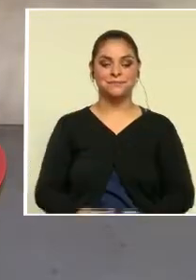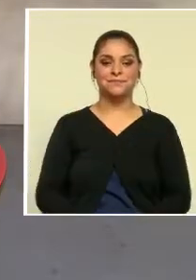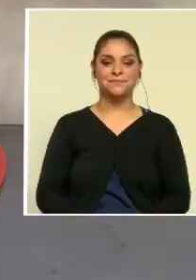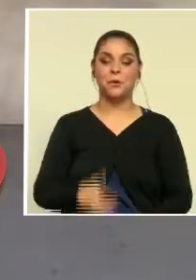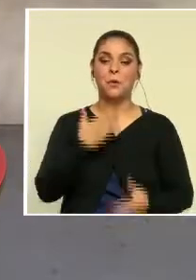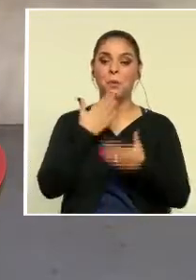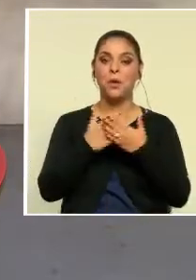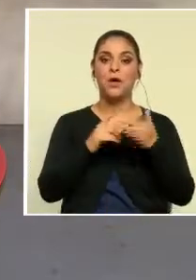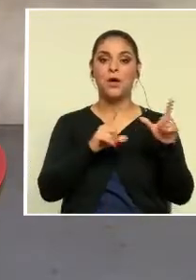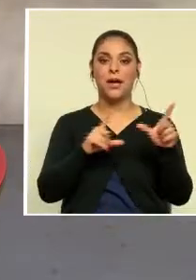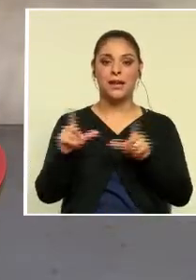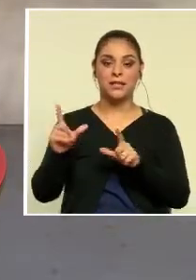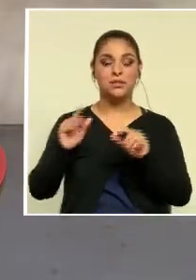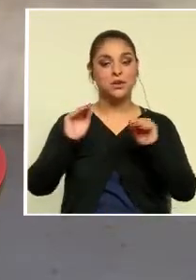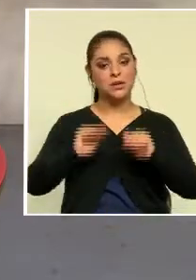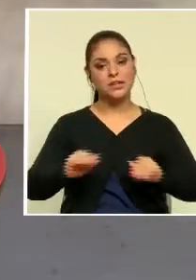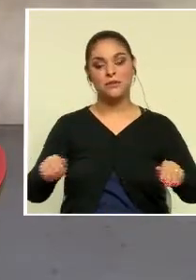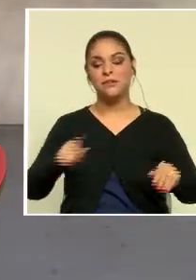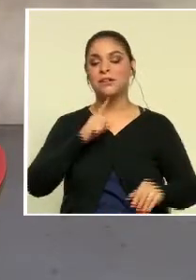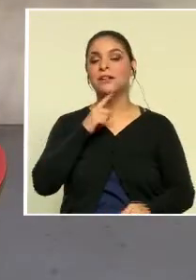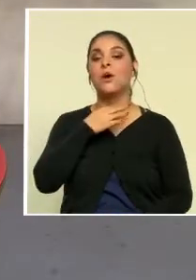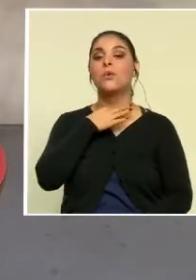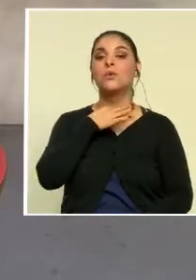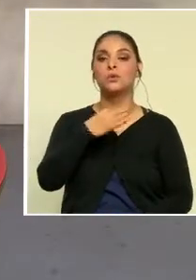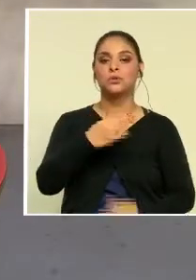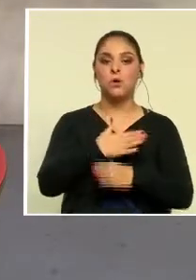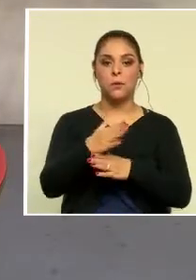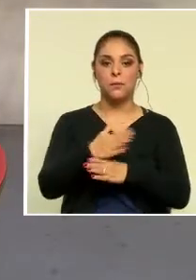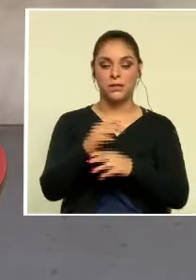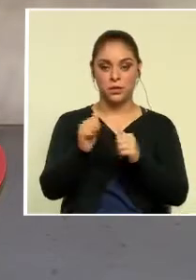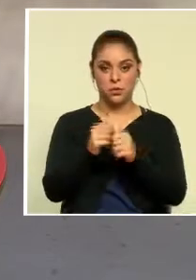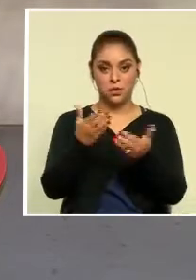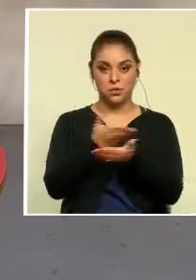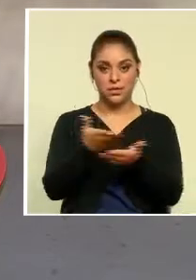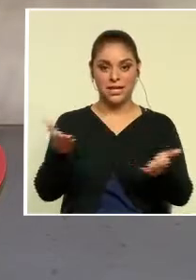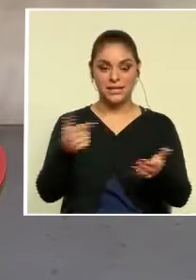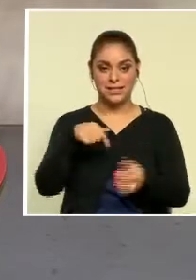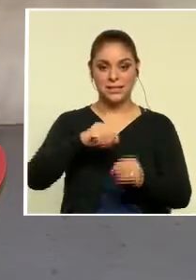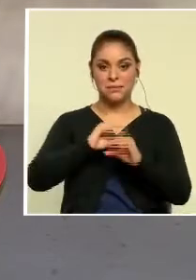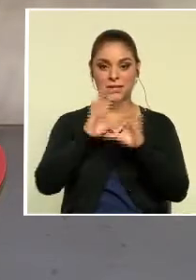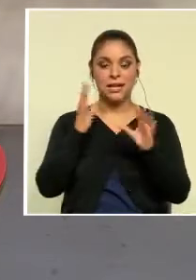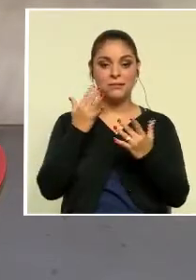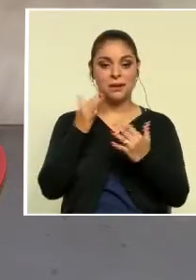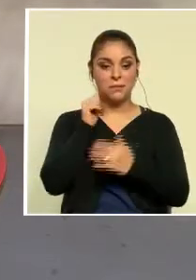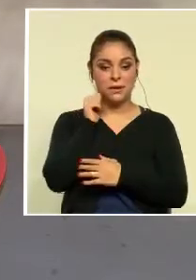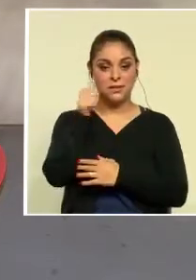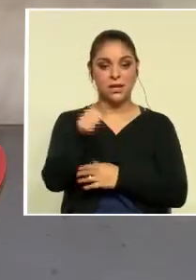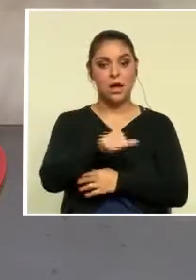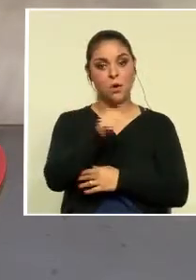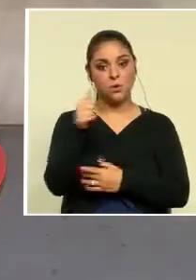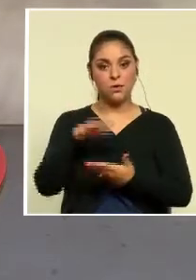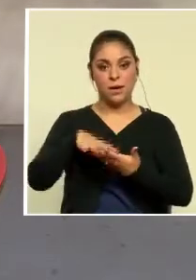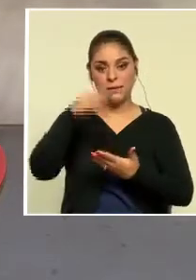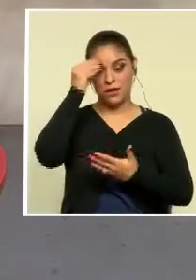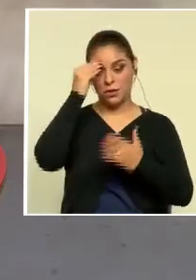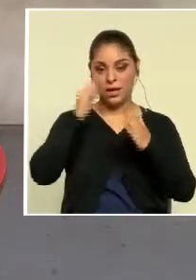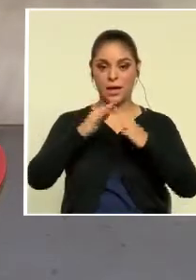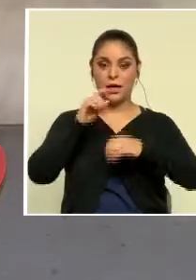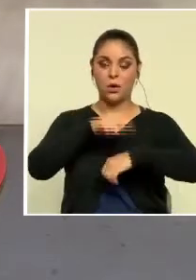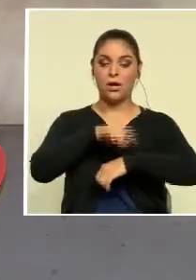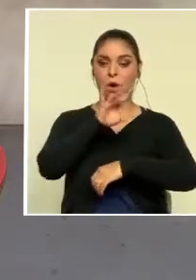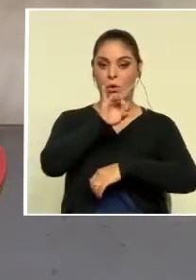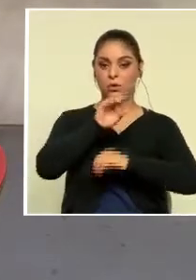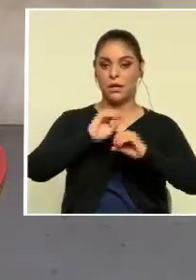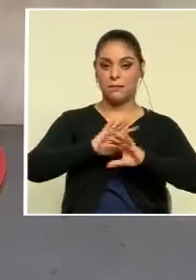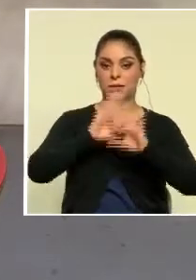pues ha sido un gusto poder compartir con ustedes en esta mañana los esperamos mañana en otro aprende en casa primera infancia de 8 9 de la